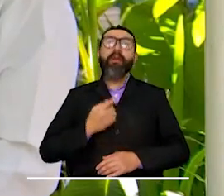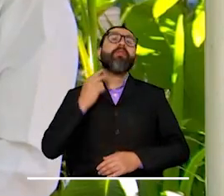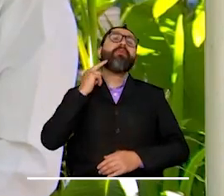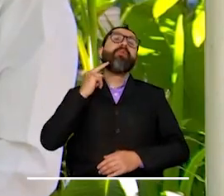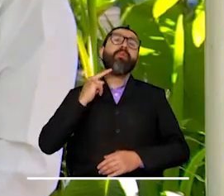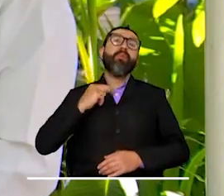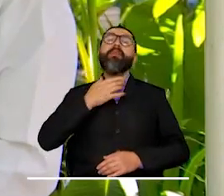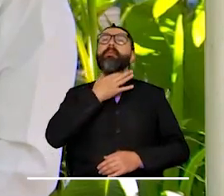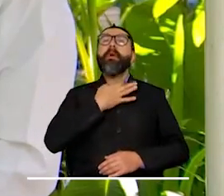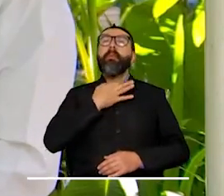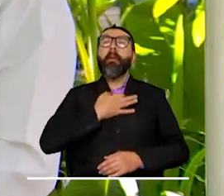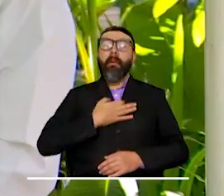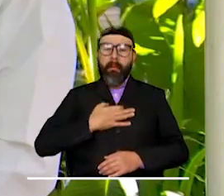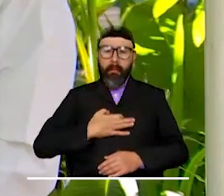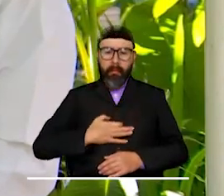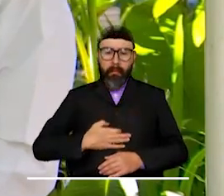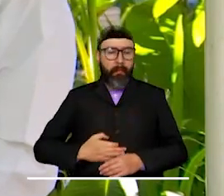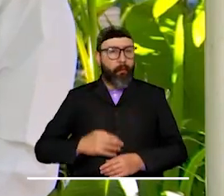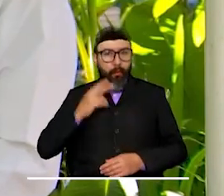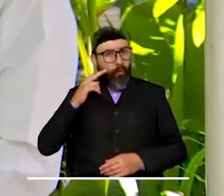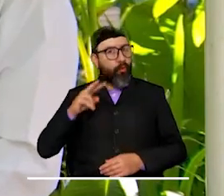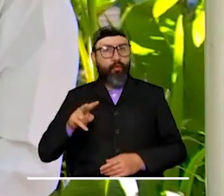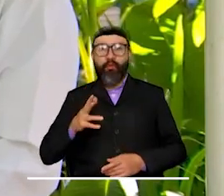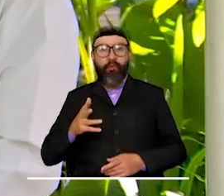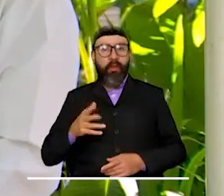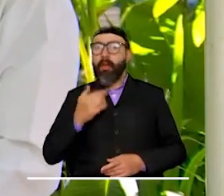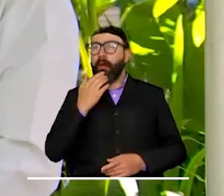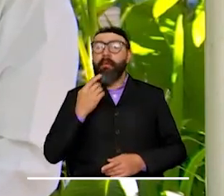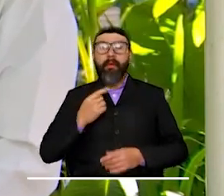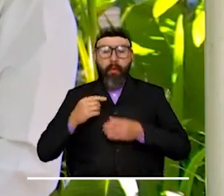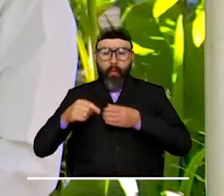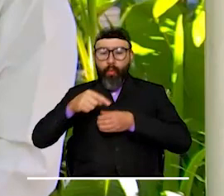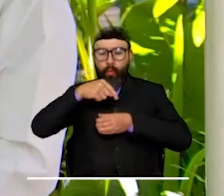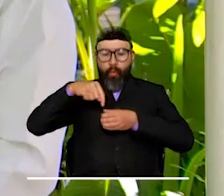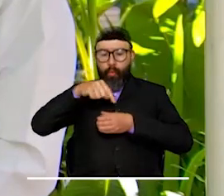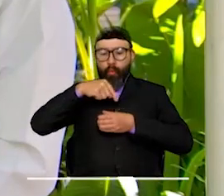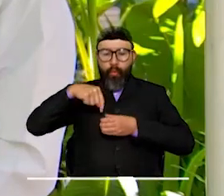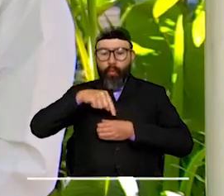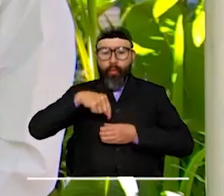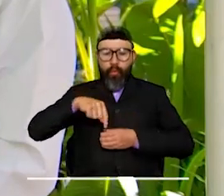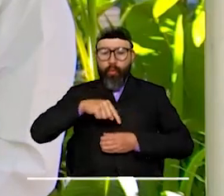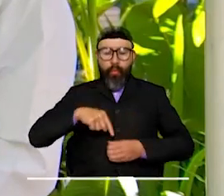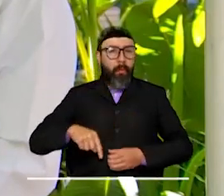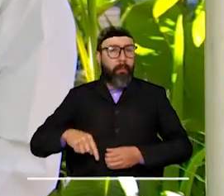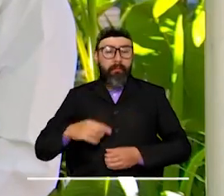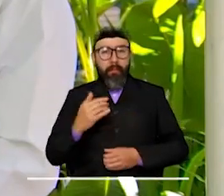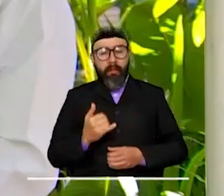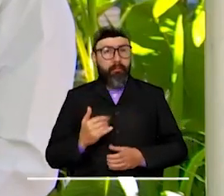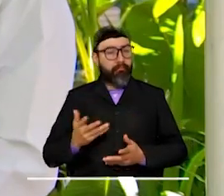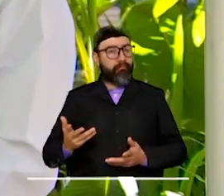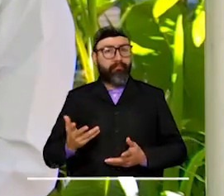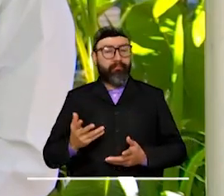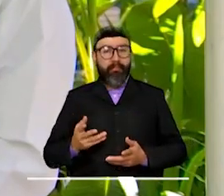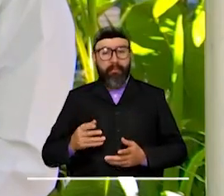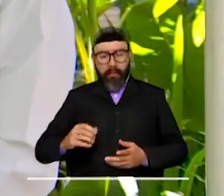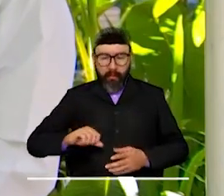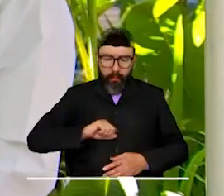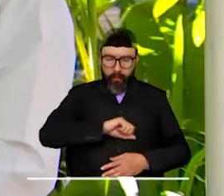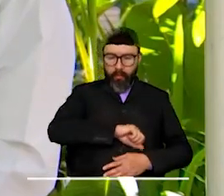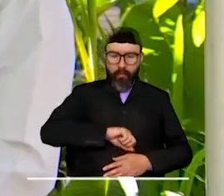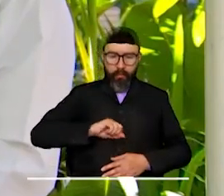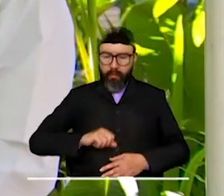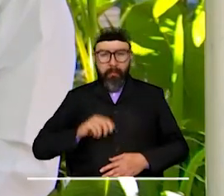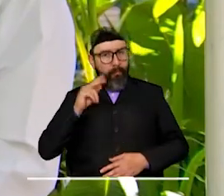recto, como es un medio aéreo, el sonido no pasa a través del aire y se pierde la imagen.